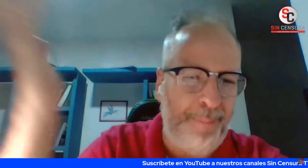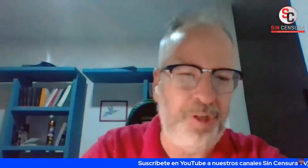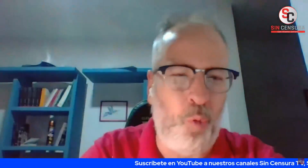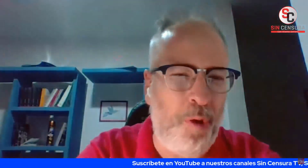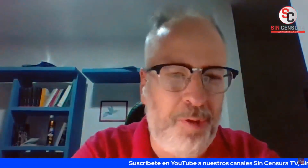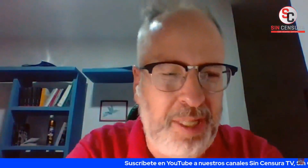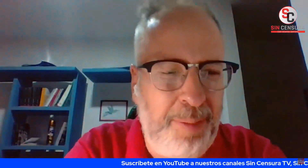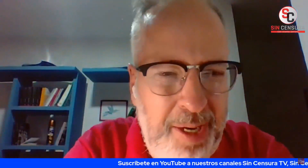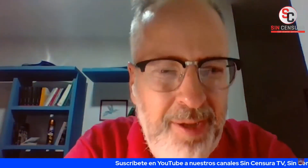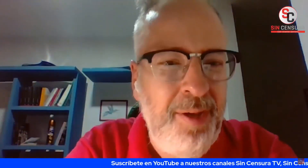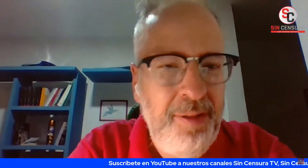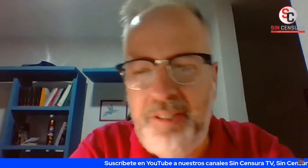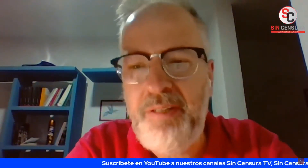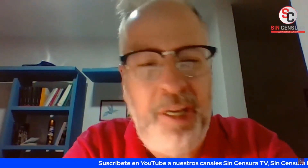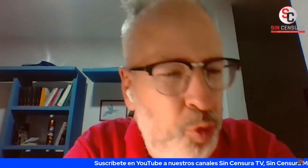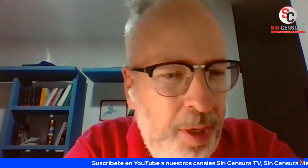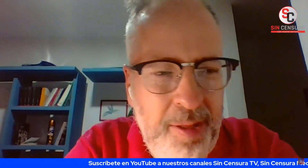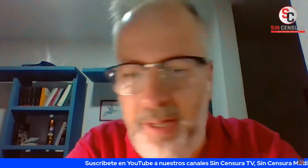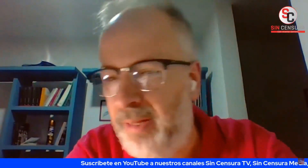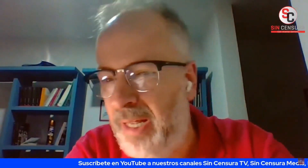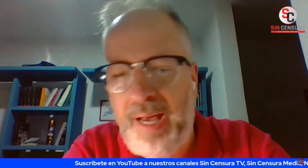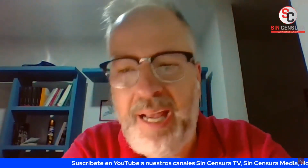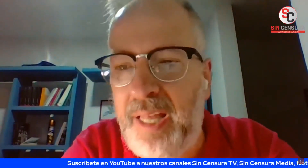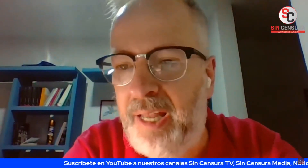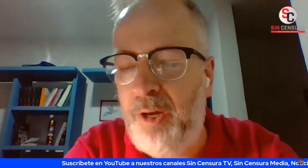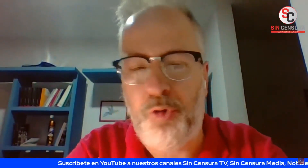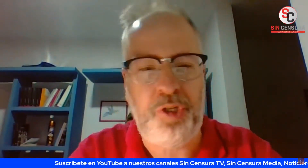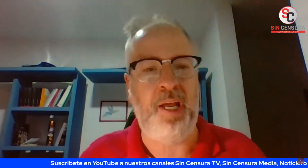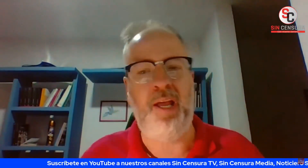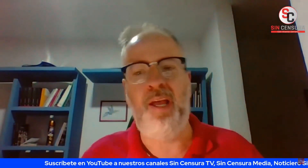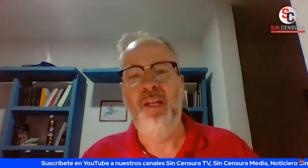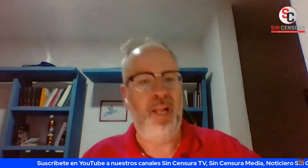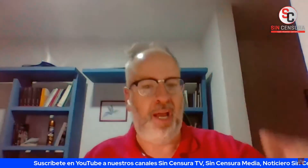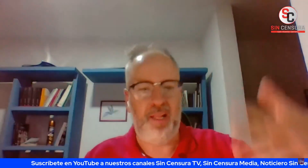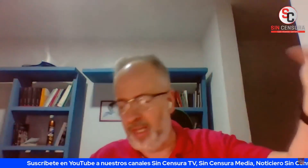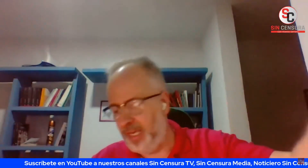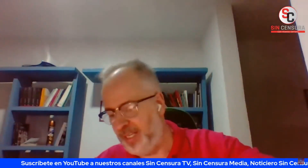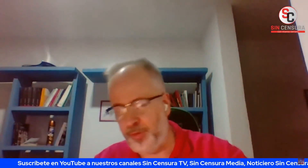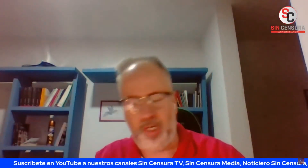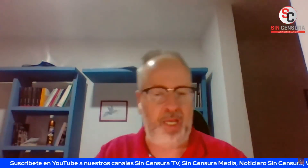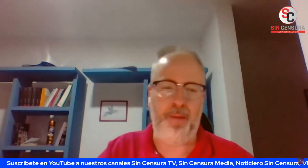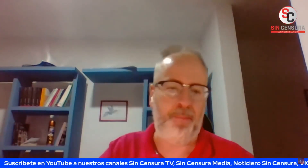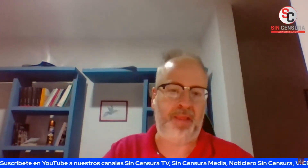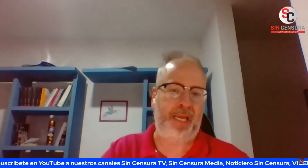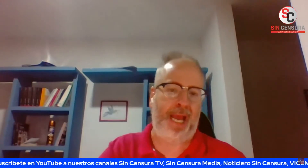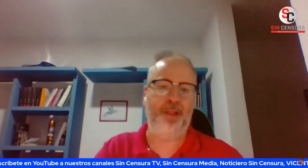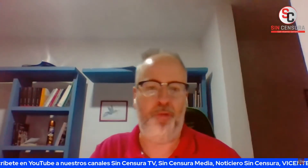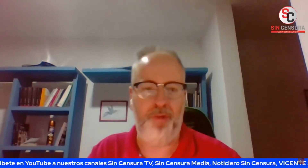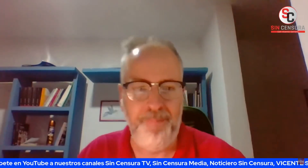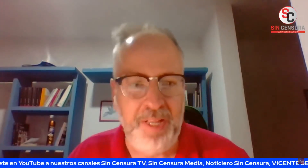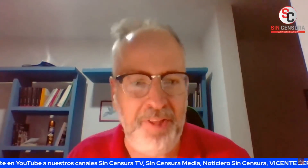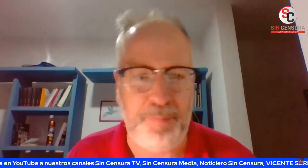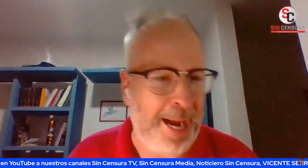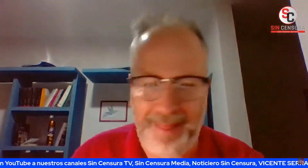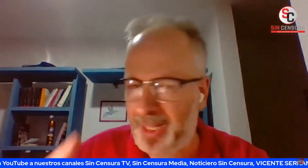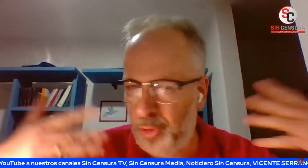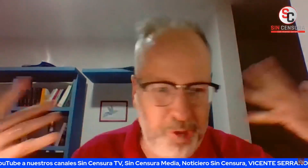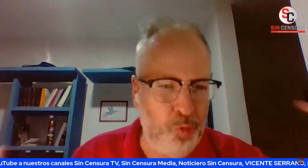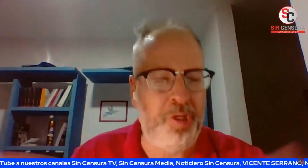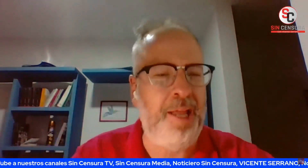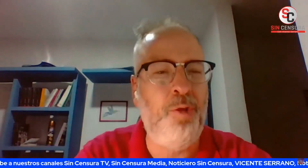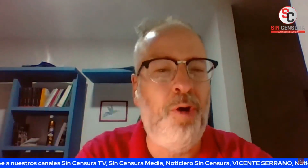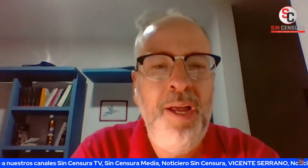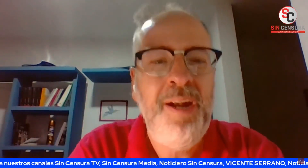ejemplo. Hagamos encuentros también de sin censura, de la gente que nos sigue, de la gente que estamos aquí platicando de disparates